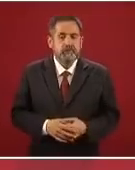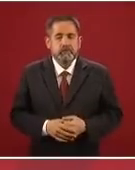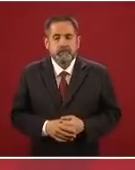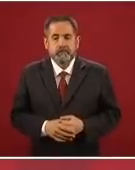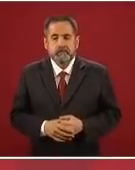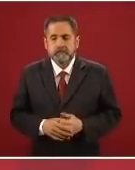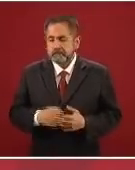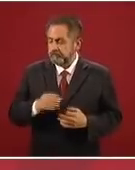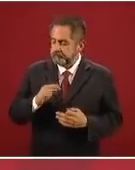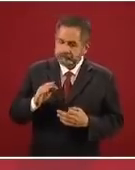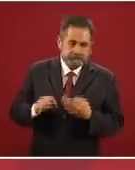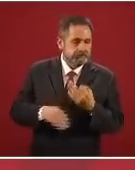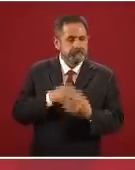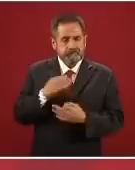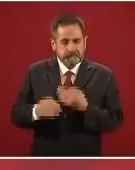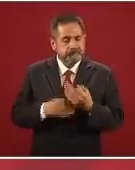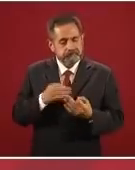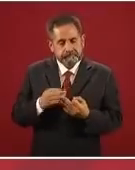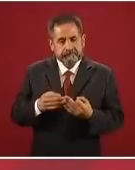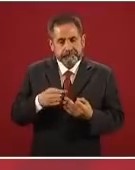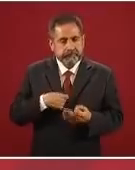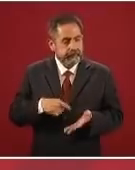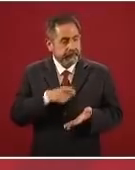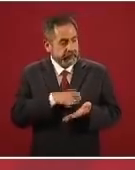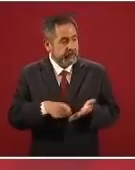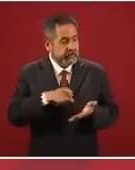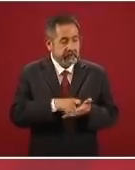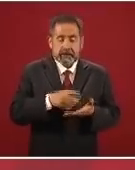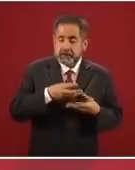todo lo que se vaya